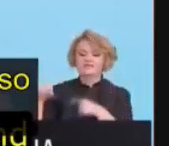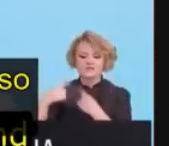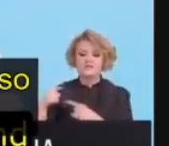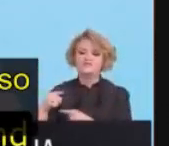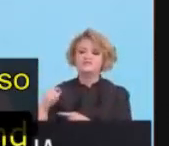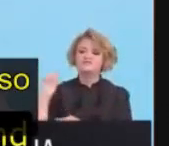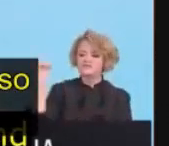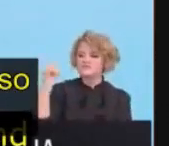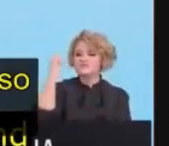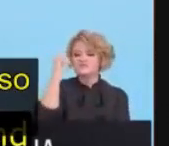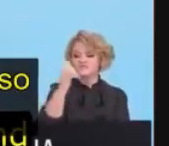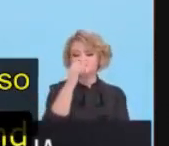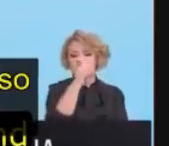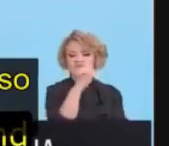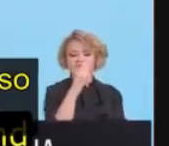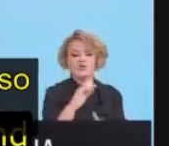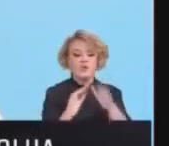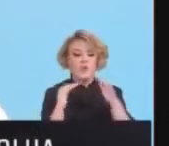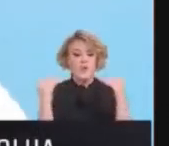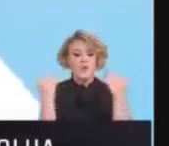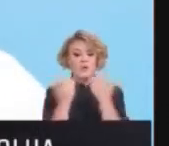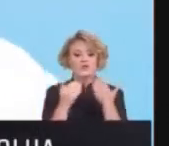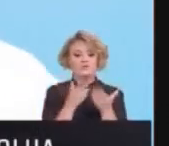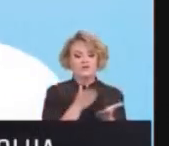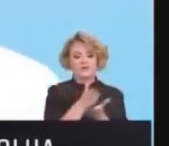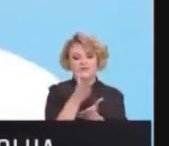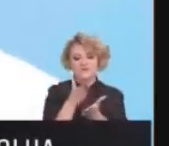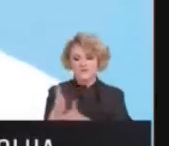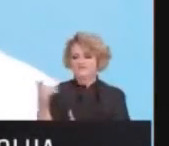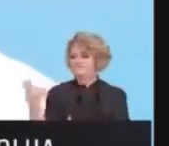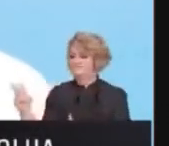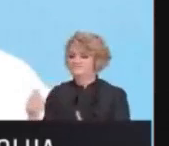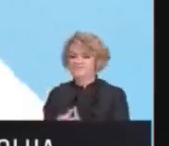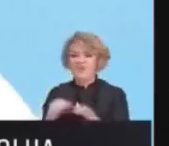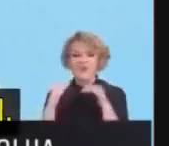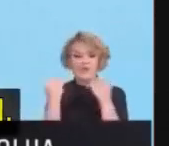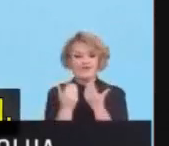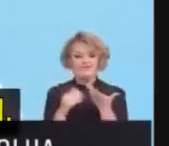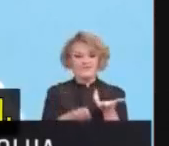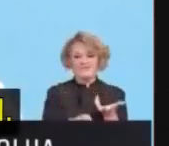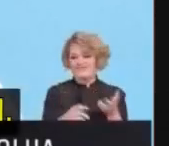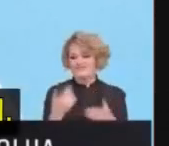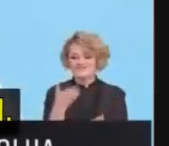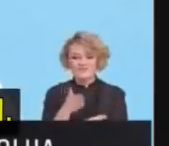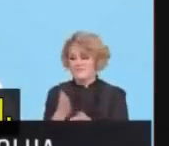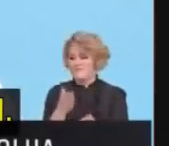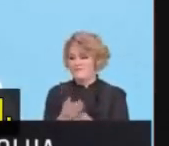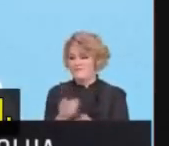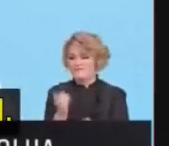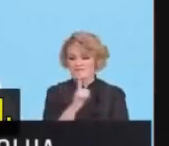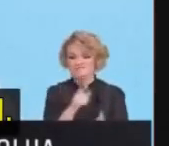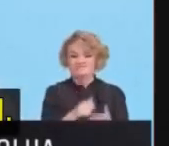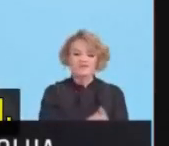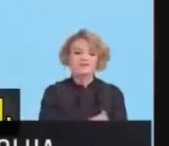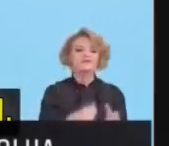la invasión de los extraterrestres cualquier cosa les sirve para pedir un gobierno mundial cualquier cosa